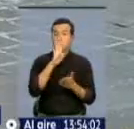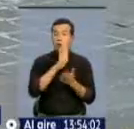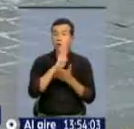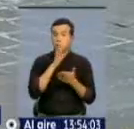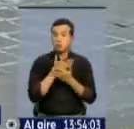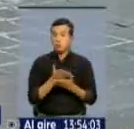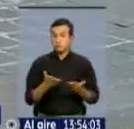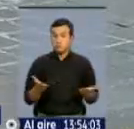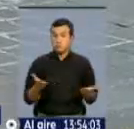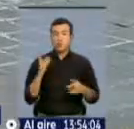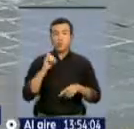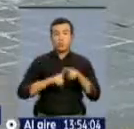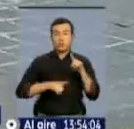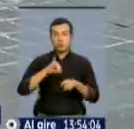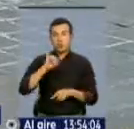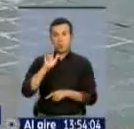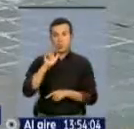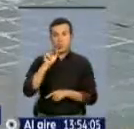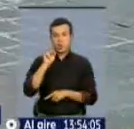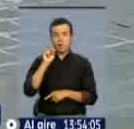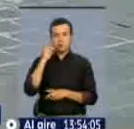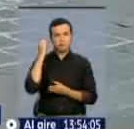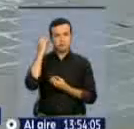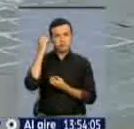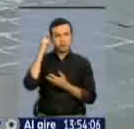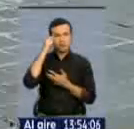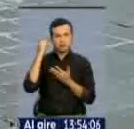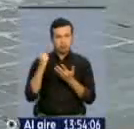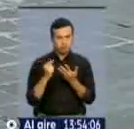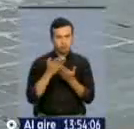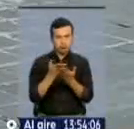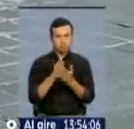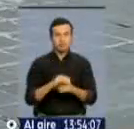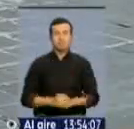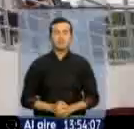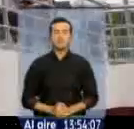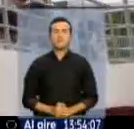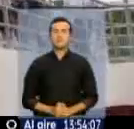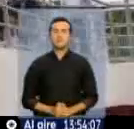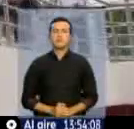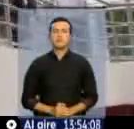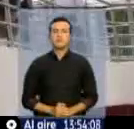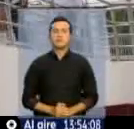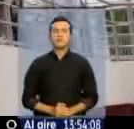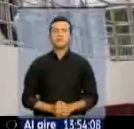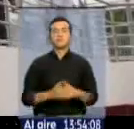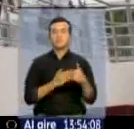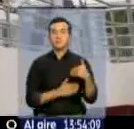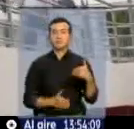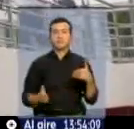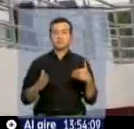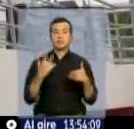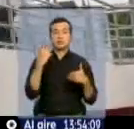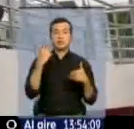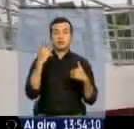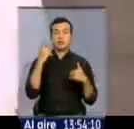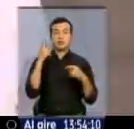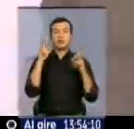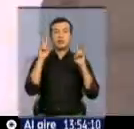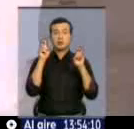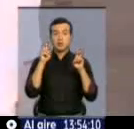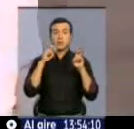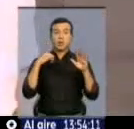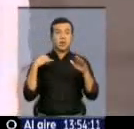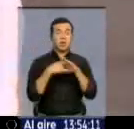educativos. Nuestro compañero Juan Sarmiento nos presenta detalles respecto a este caso. En lo que va de este año, 3 casos de aparente